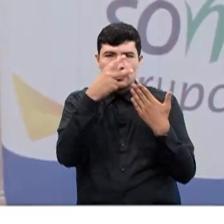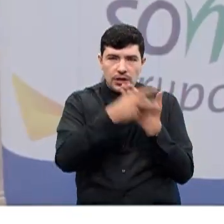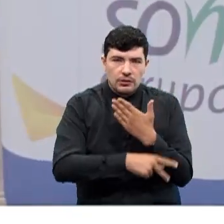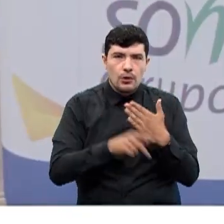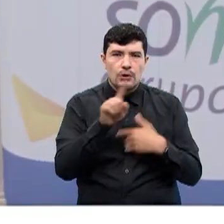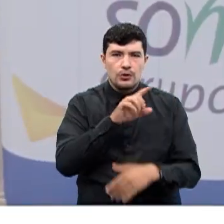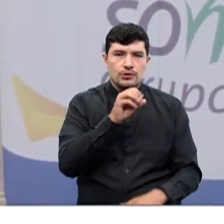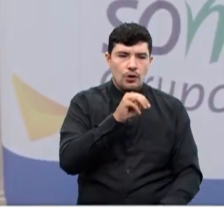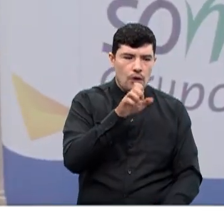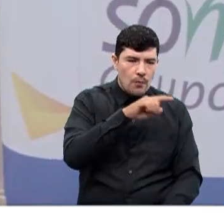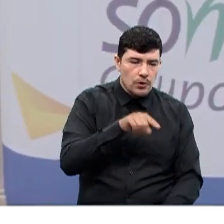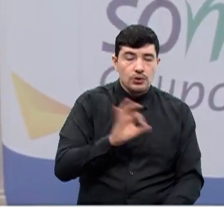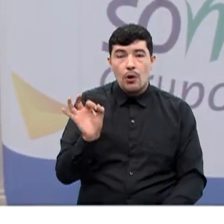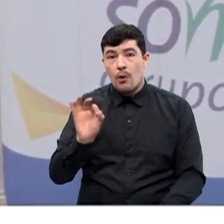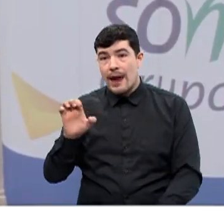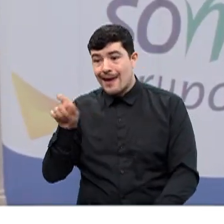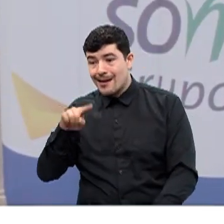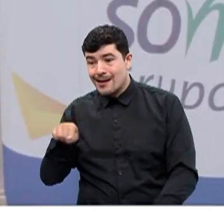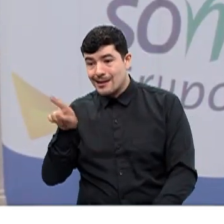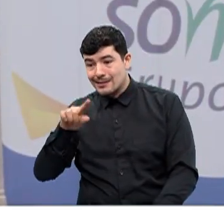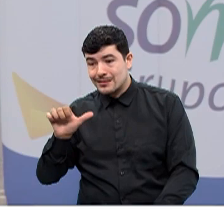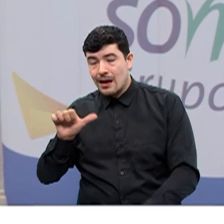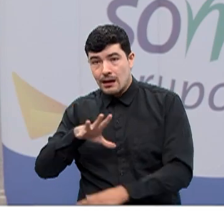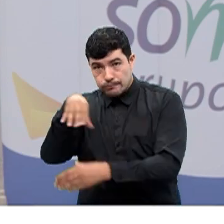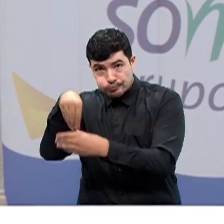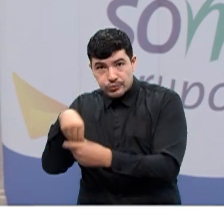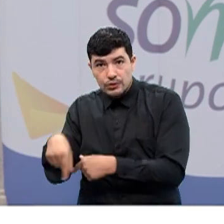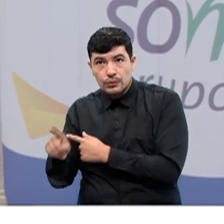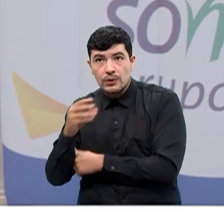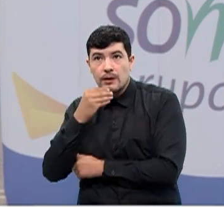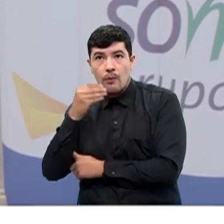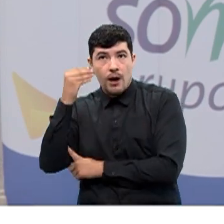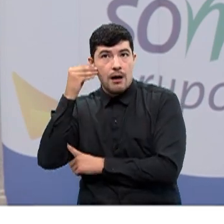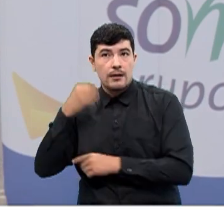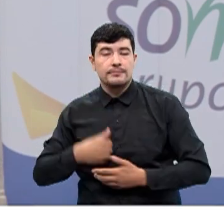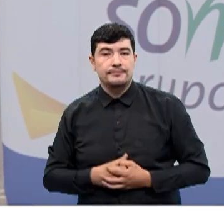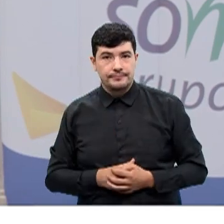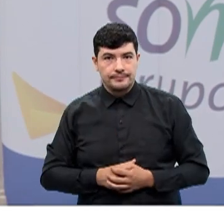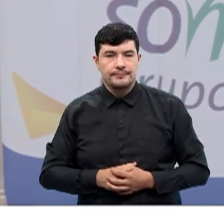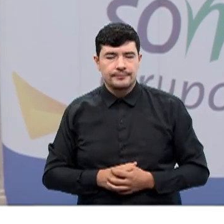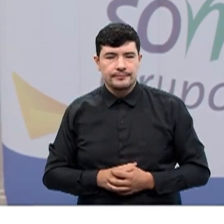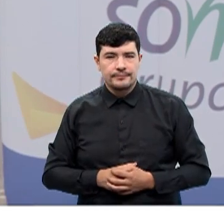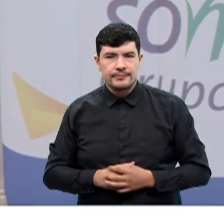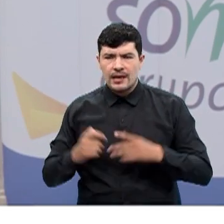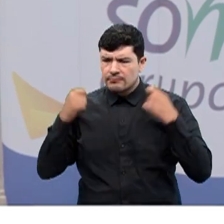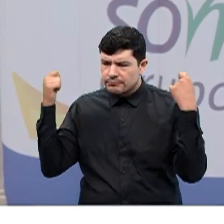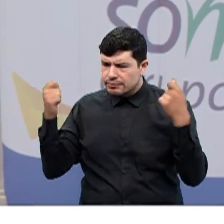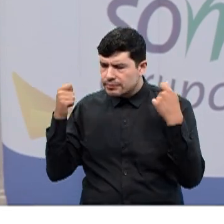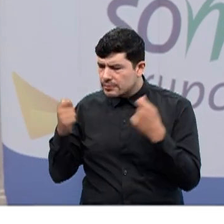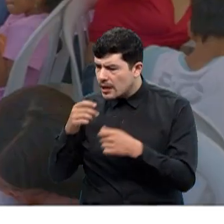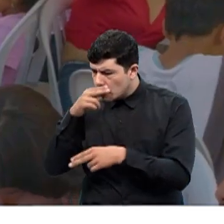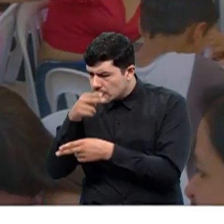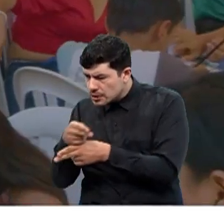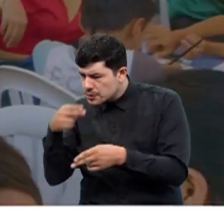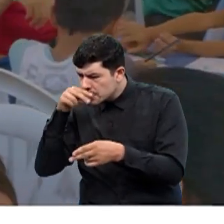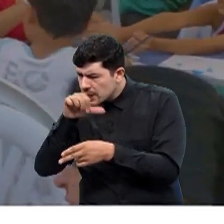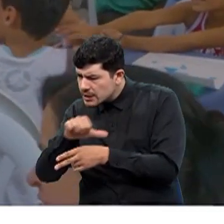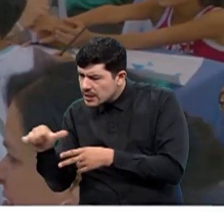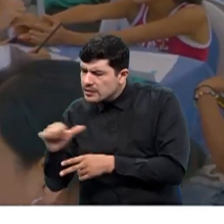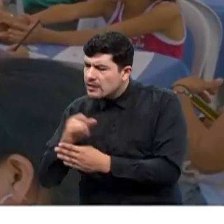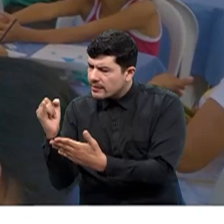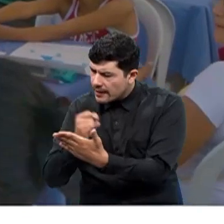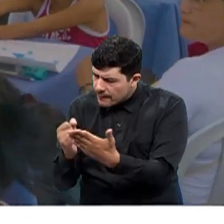con los programas comerciales de la Electrificadora, también tuvimos una carpa en la cual los niños dibujaron, escucharon también a los superhéroes dar su